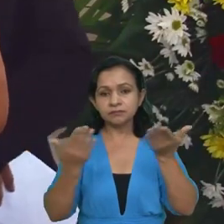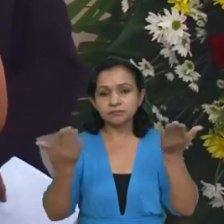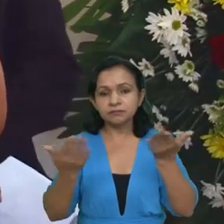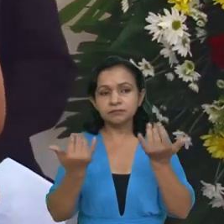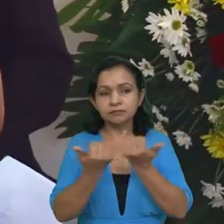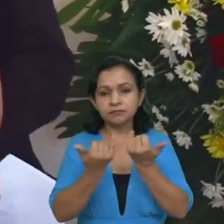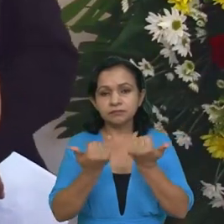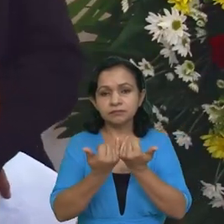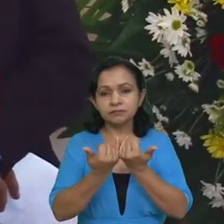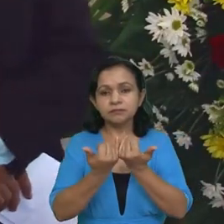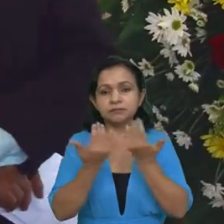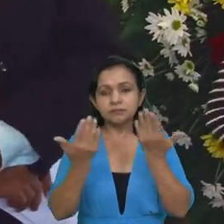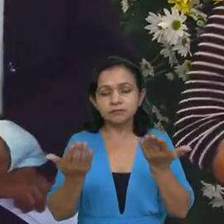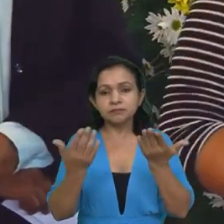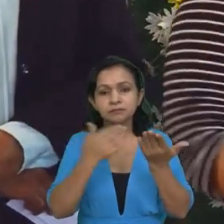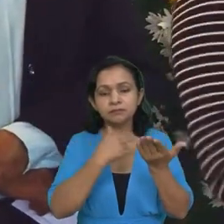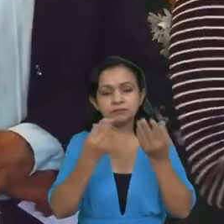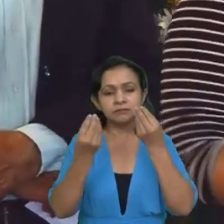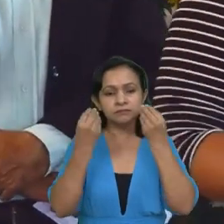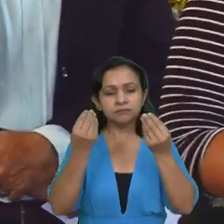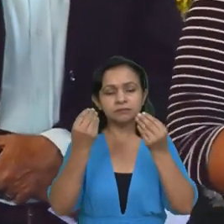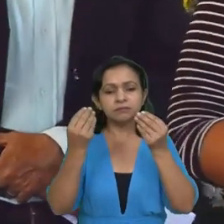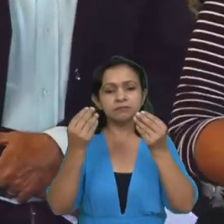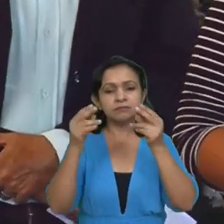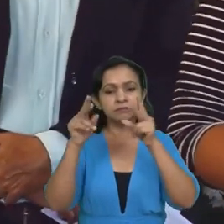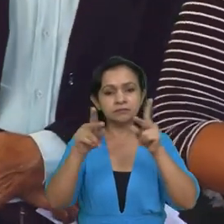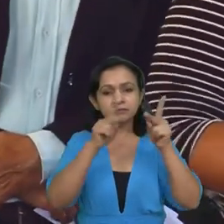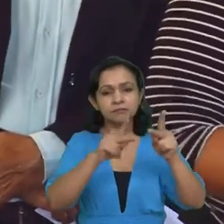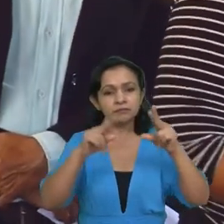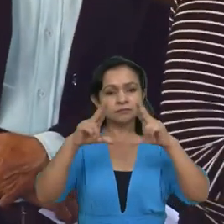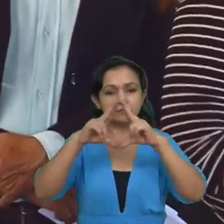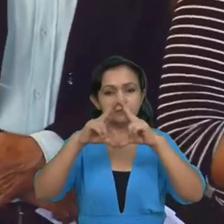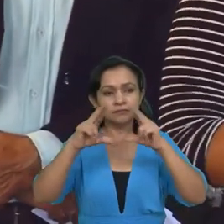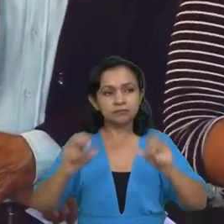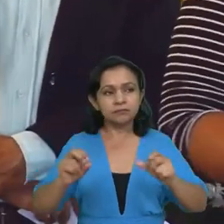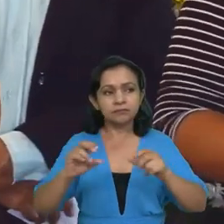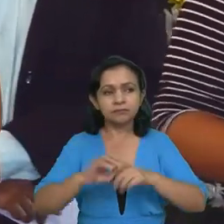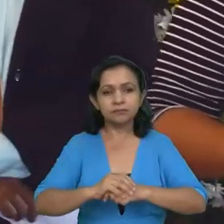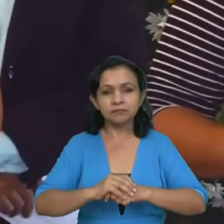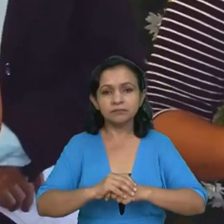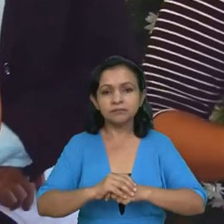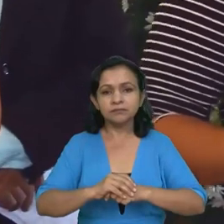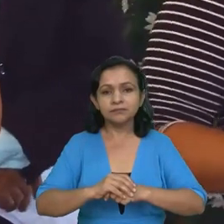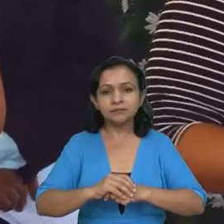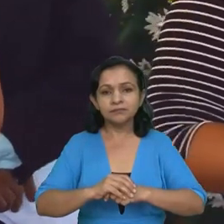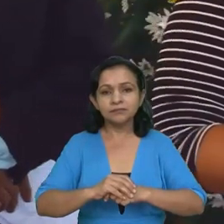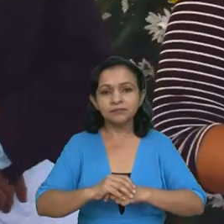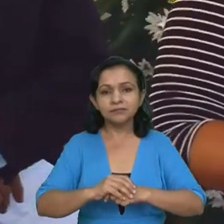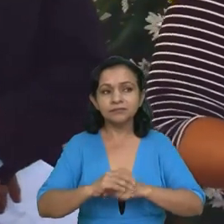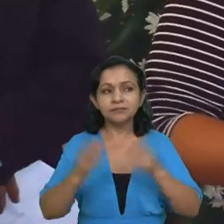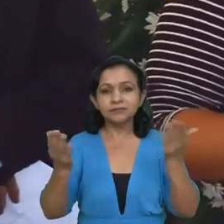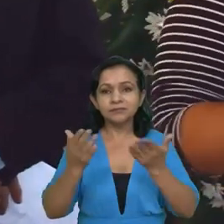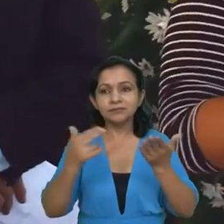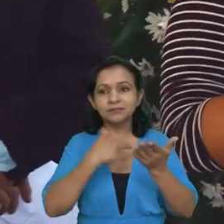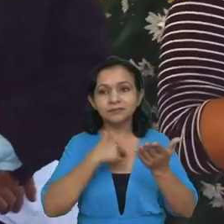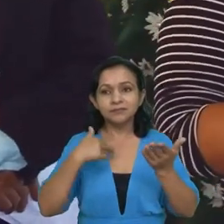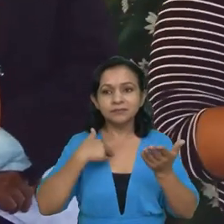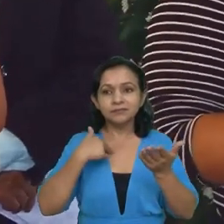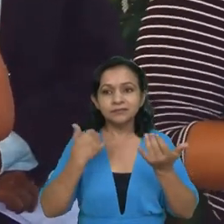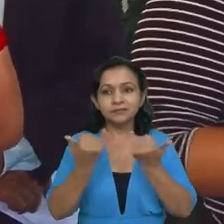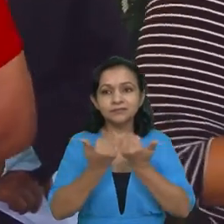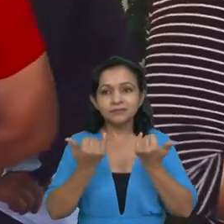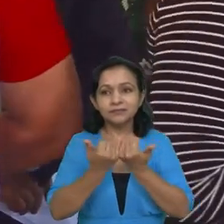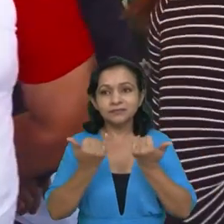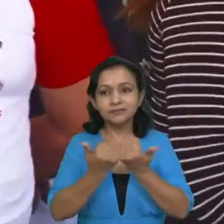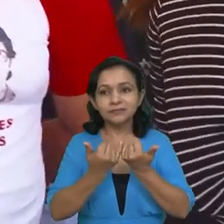miles y miles de nicaragüenses ofrendaron en ese tiempo tan duro y pues le